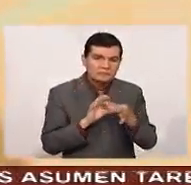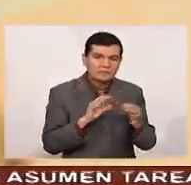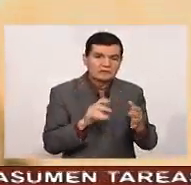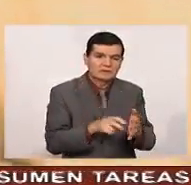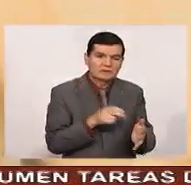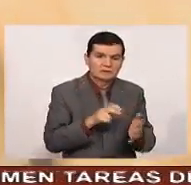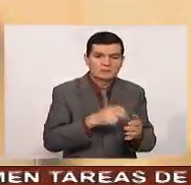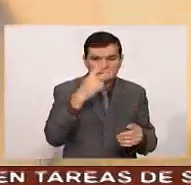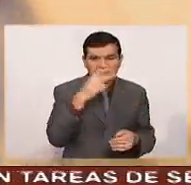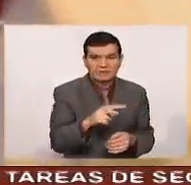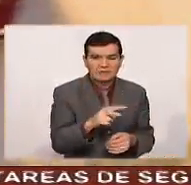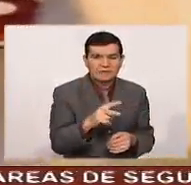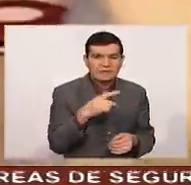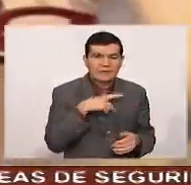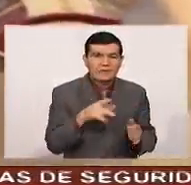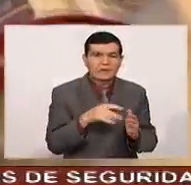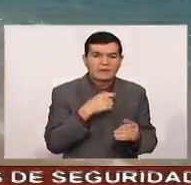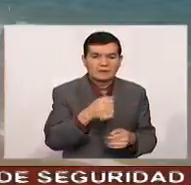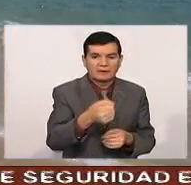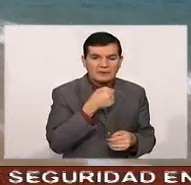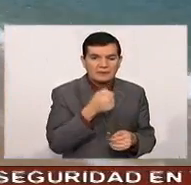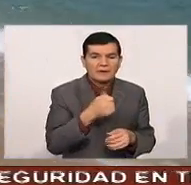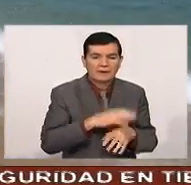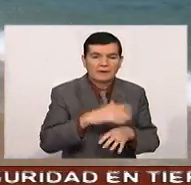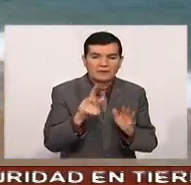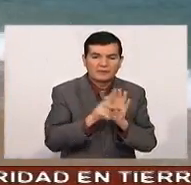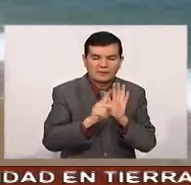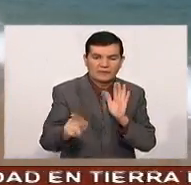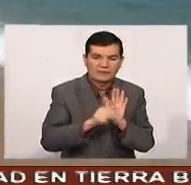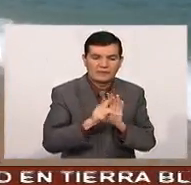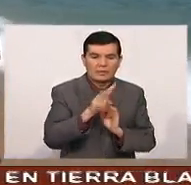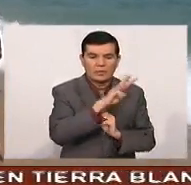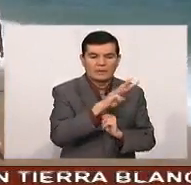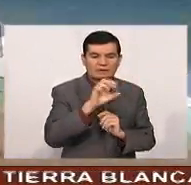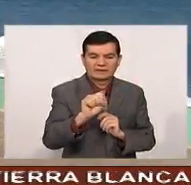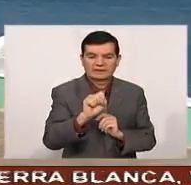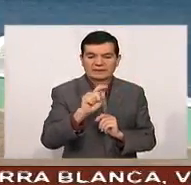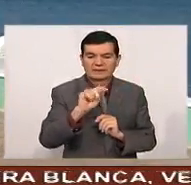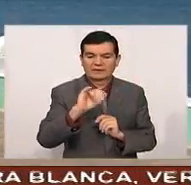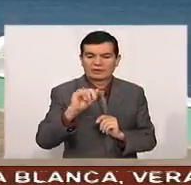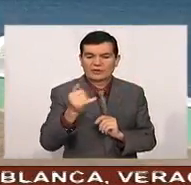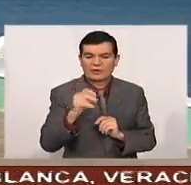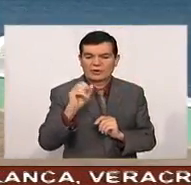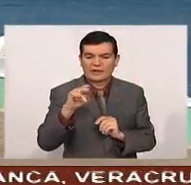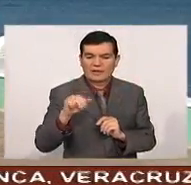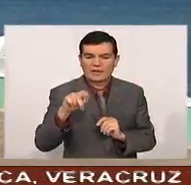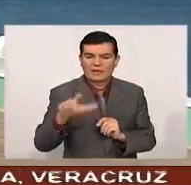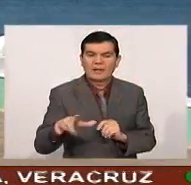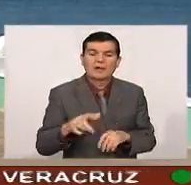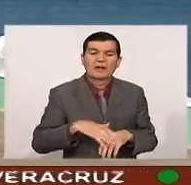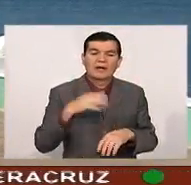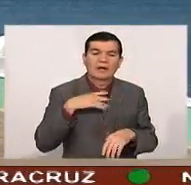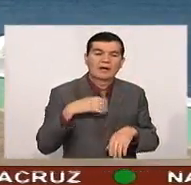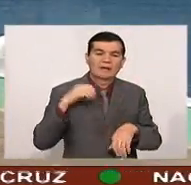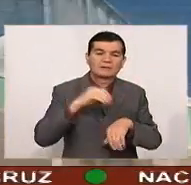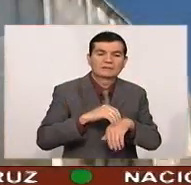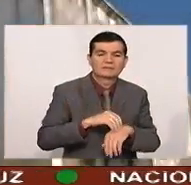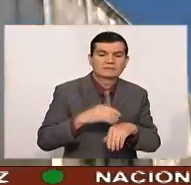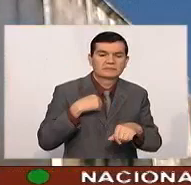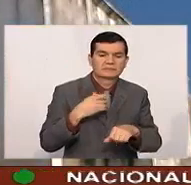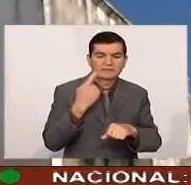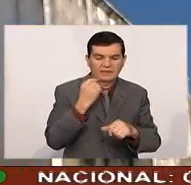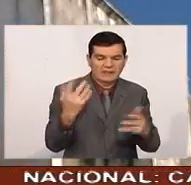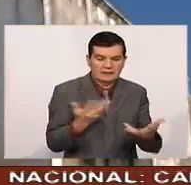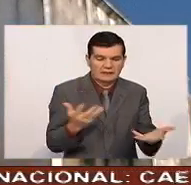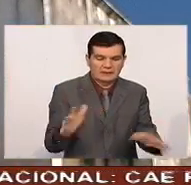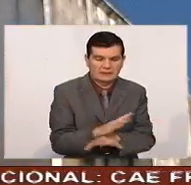peso. En una entrevista publicada el domingo en el diario estadounidense The Wall Street Journal, dijo que ha habido una sobrereacción en el tipo